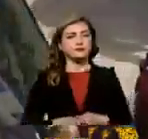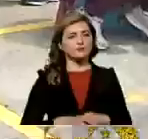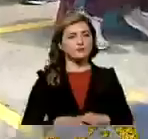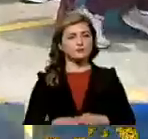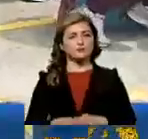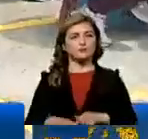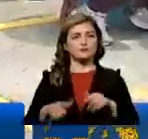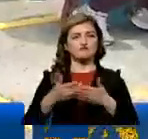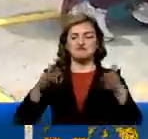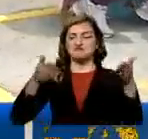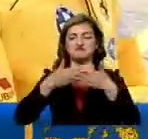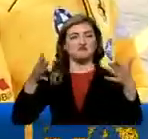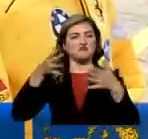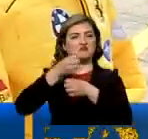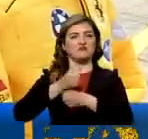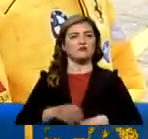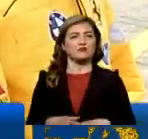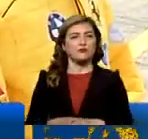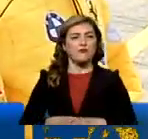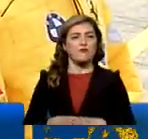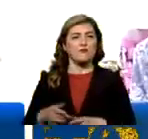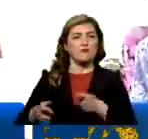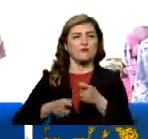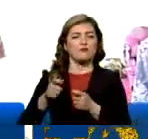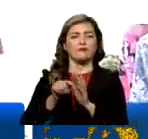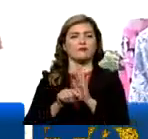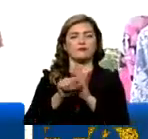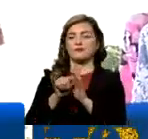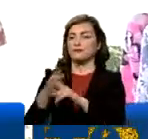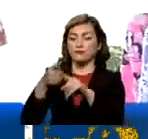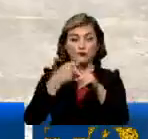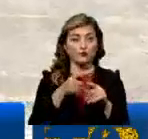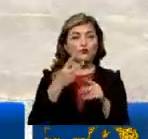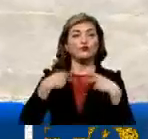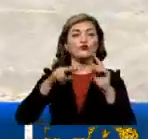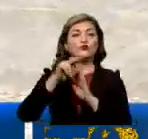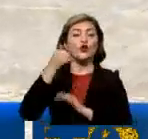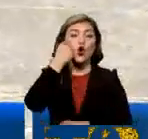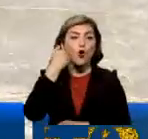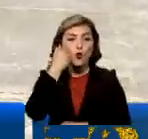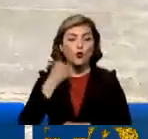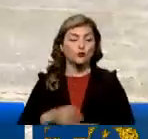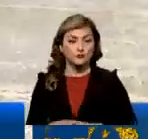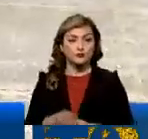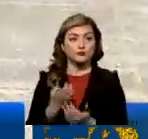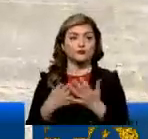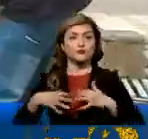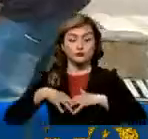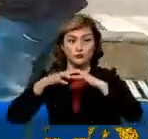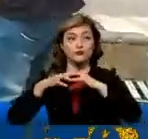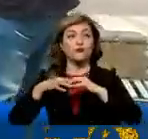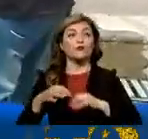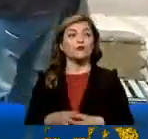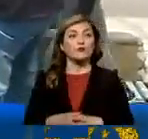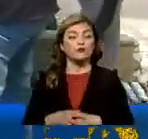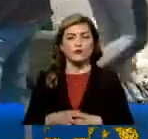En un espacio abierto y con las medidas de bioseguridad, comerciantes ofertan prendas de vestir a precios cómodos. Y es que para reactivar la economía y también